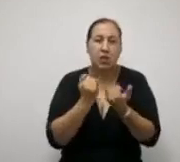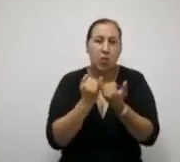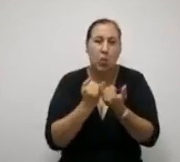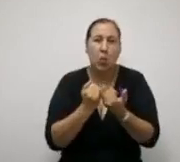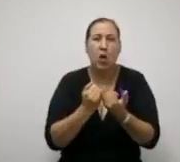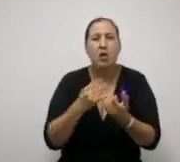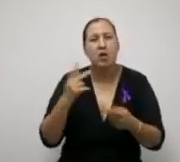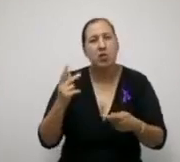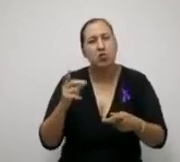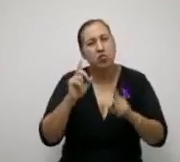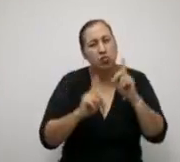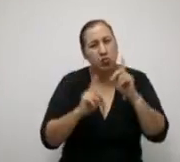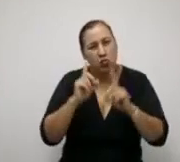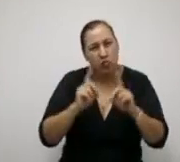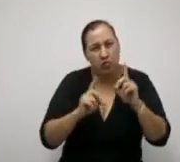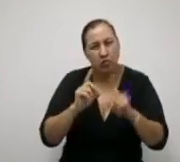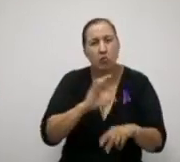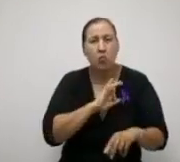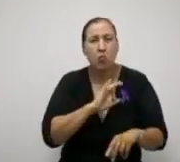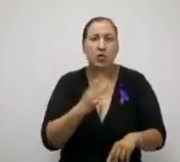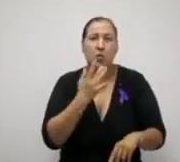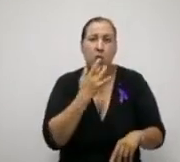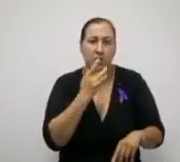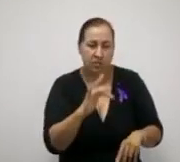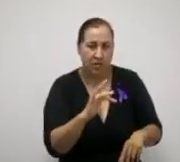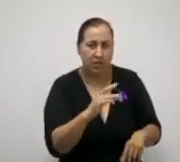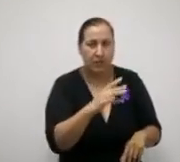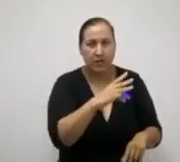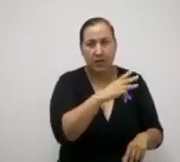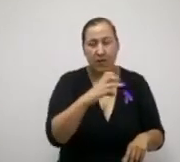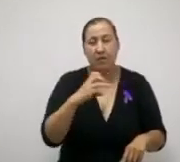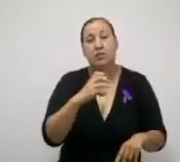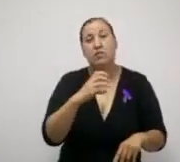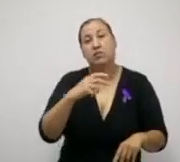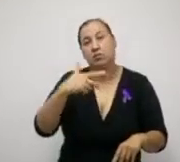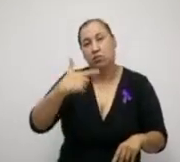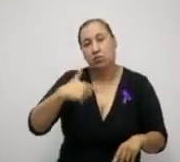estas inquietudes se pueden realizar a través de la línea del WhatsApp